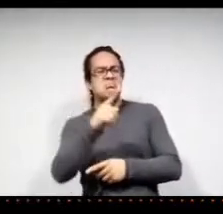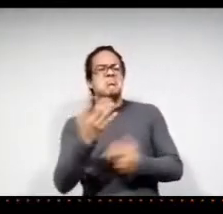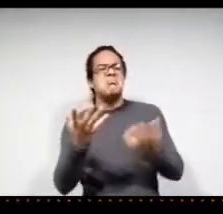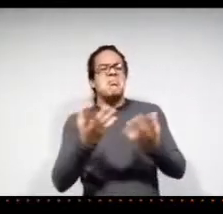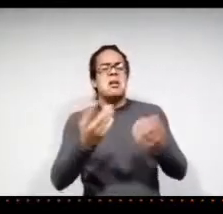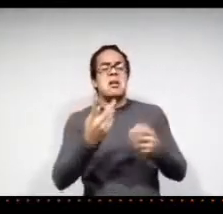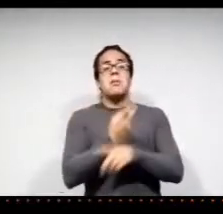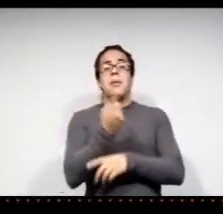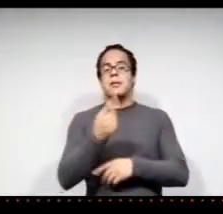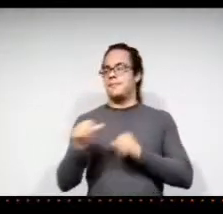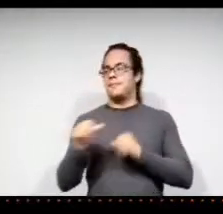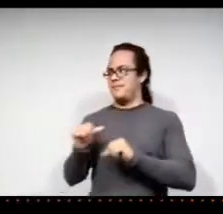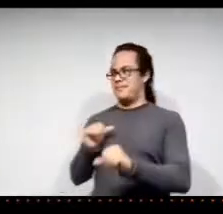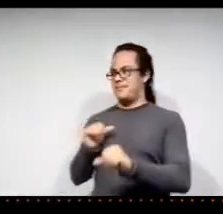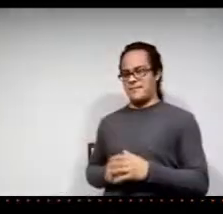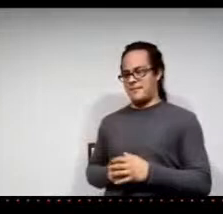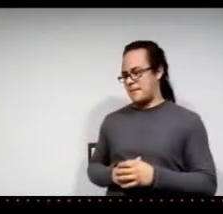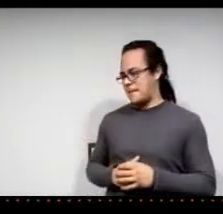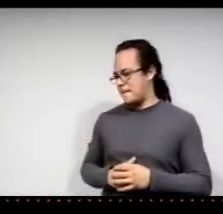esto?